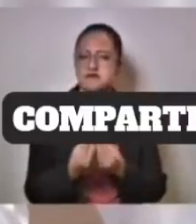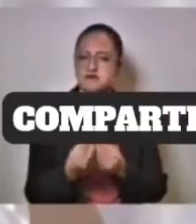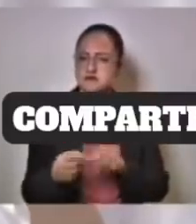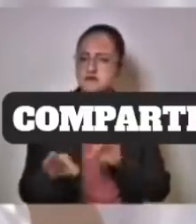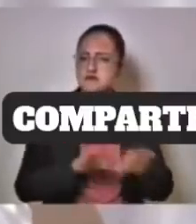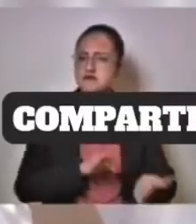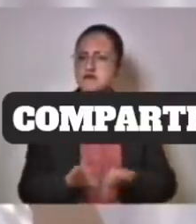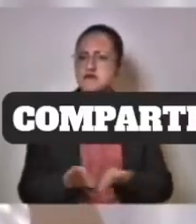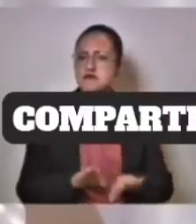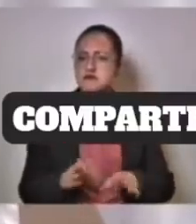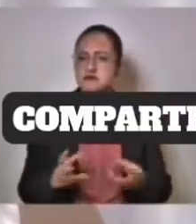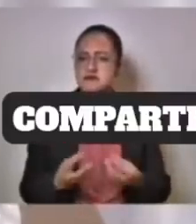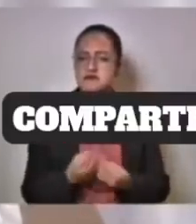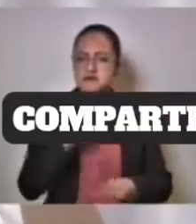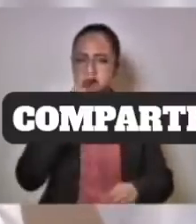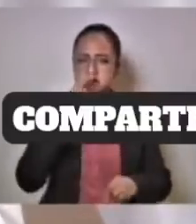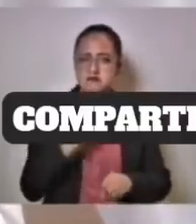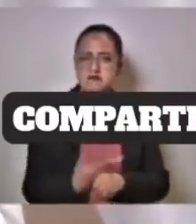Todos parte de la solución.